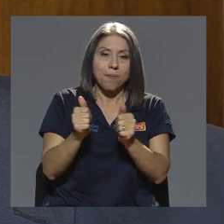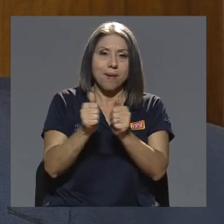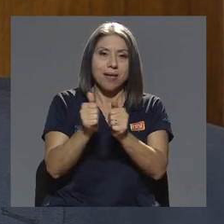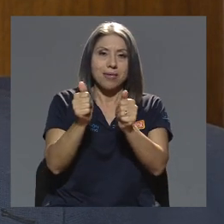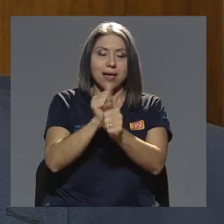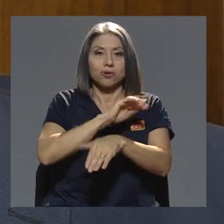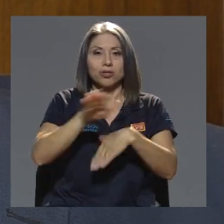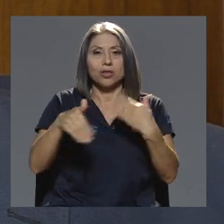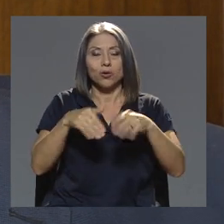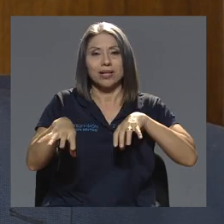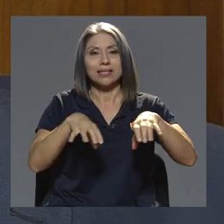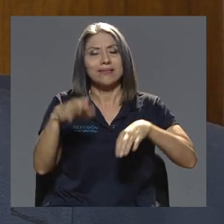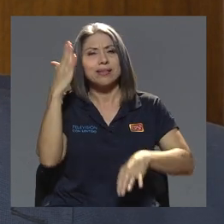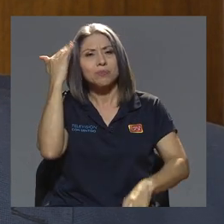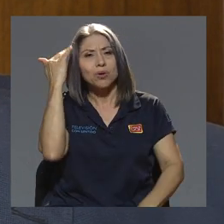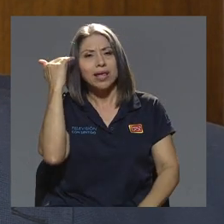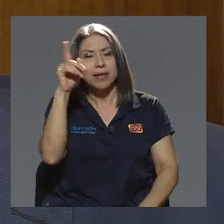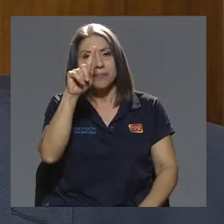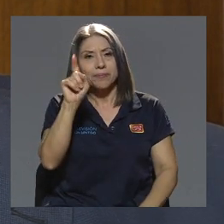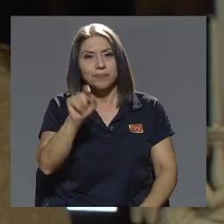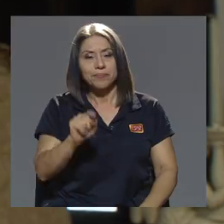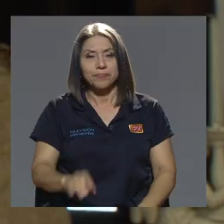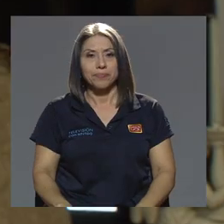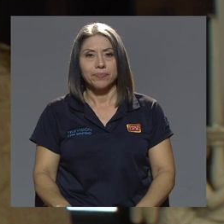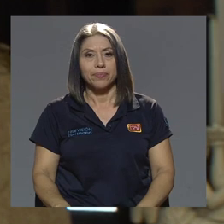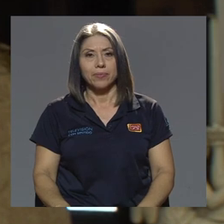actividades. ¿Por qué? Bueno,